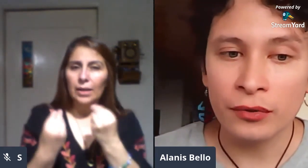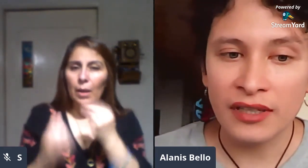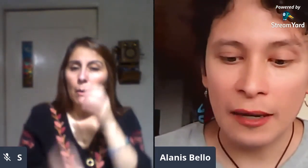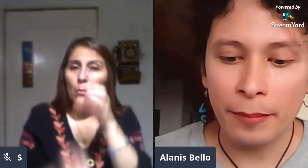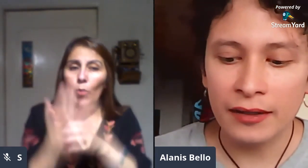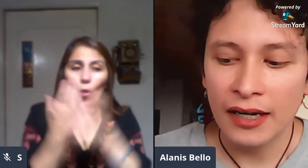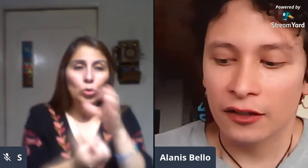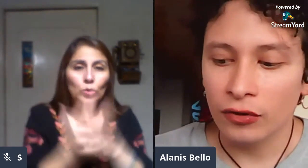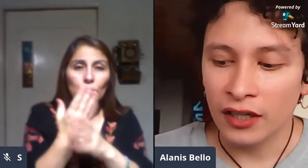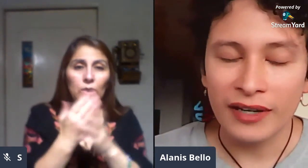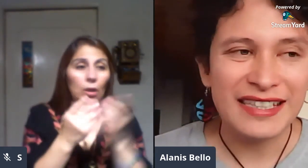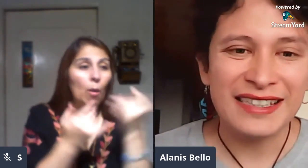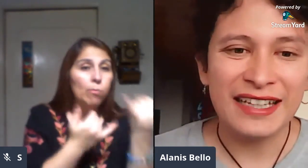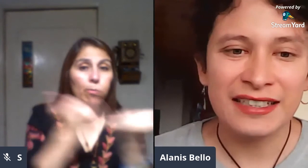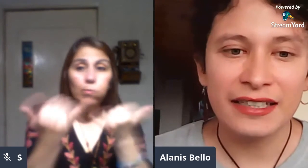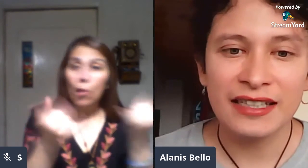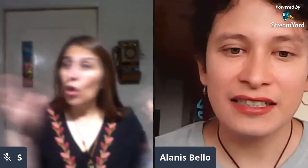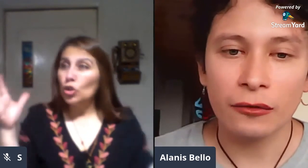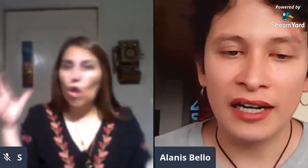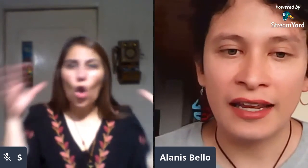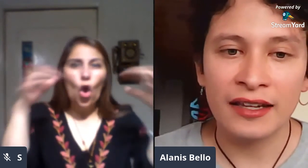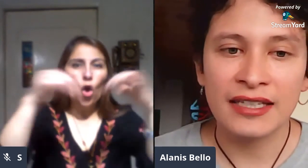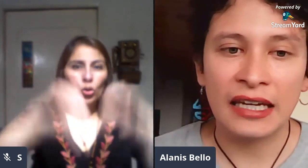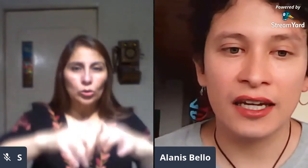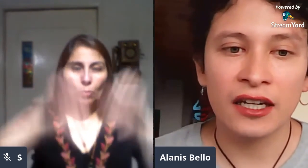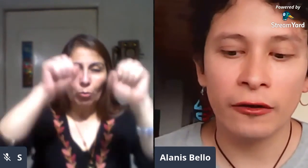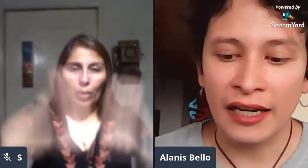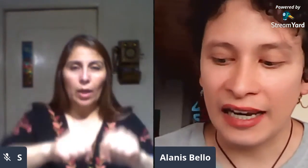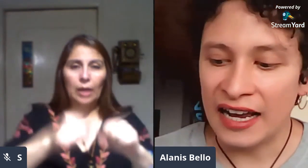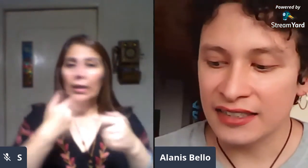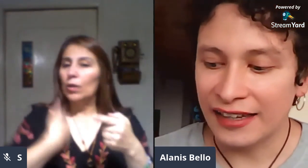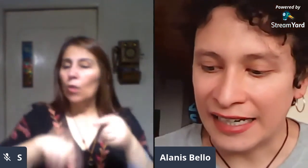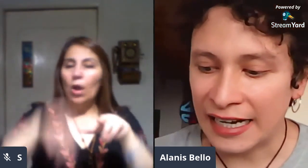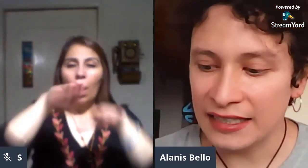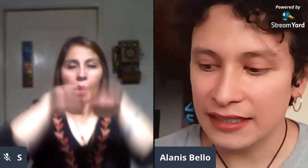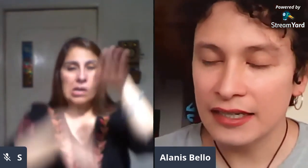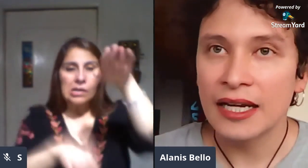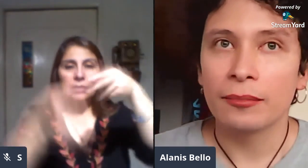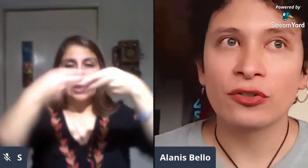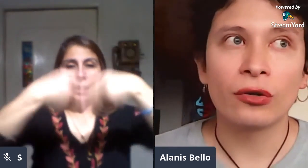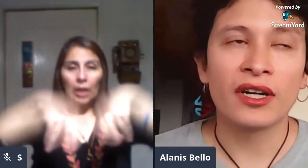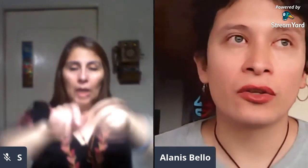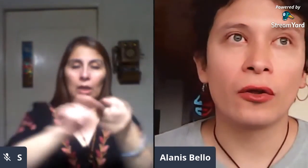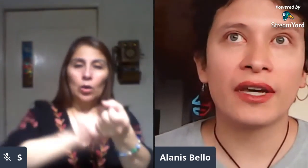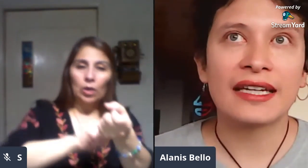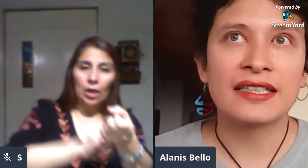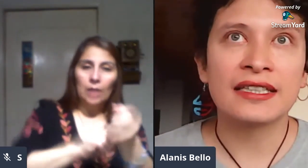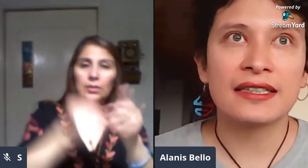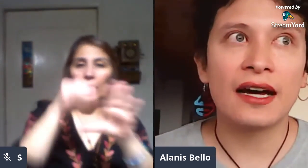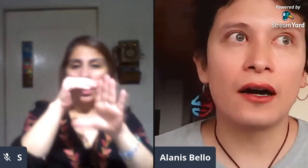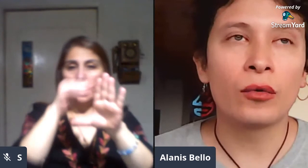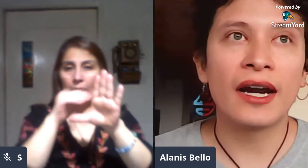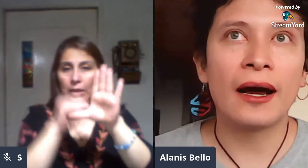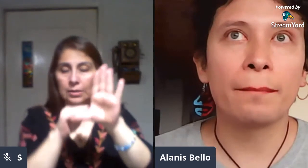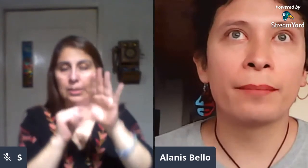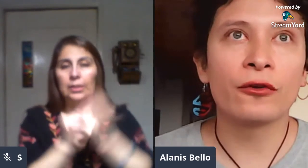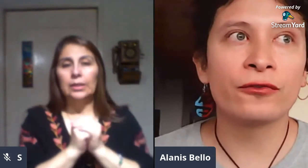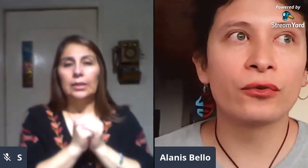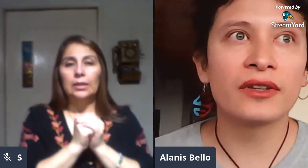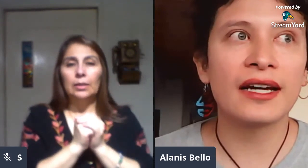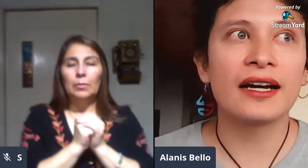los cuerpos quepan, donde no existan esas desigualdades de género, de clase, de raza, pero sobre todo que exista